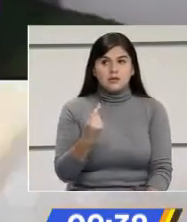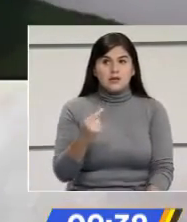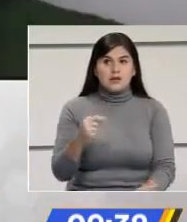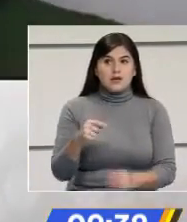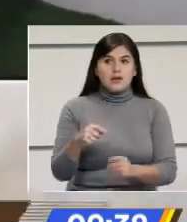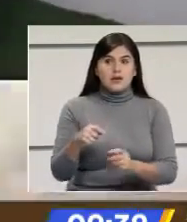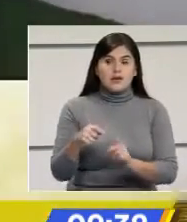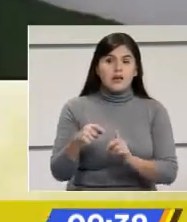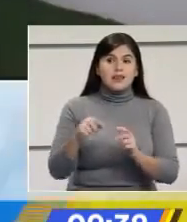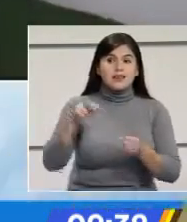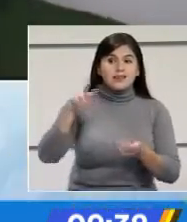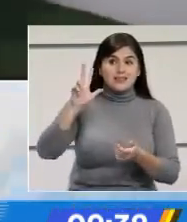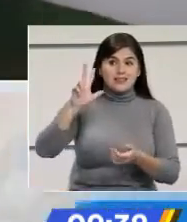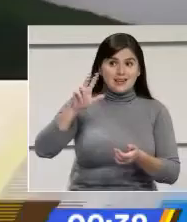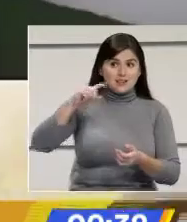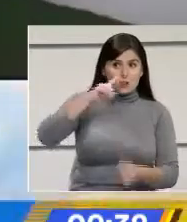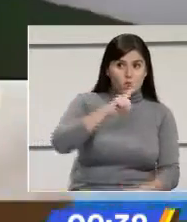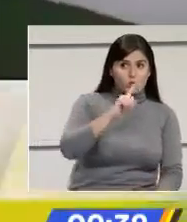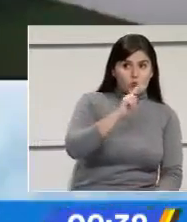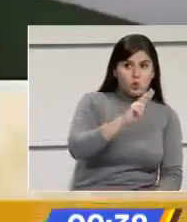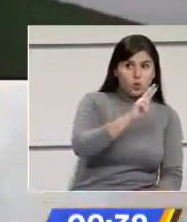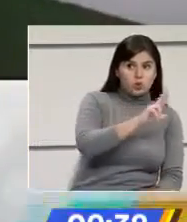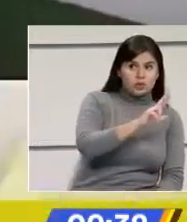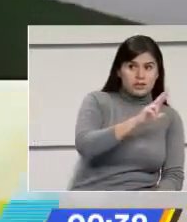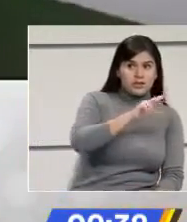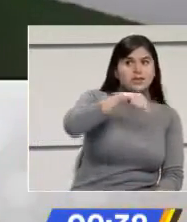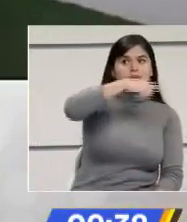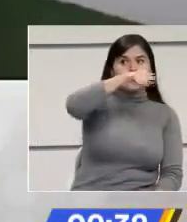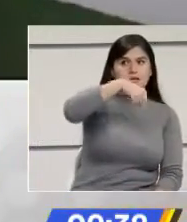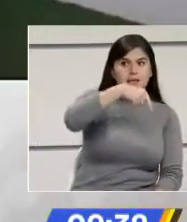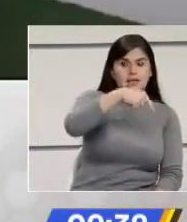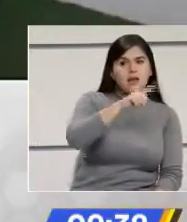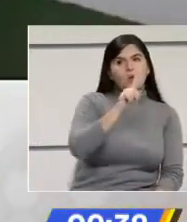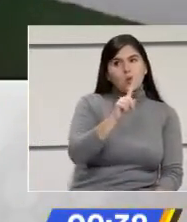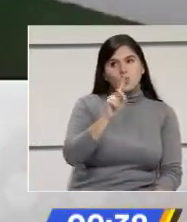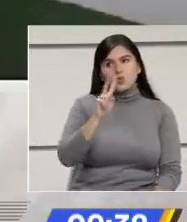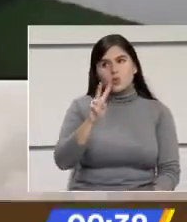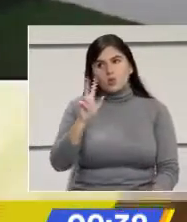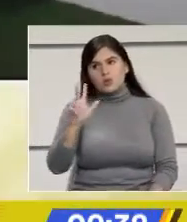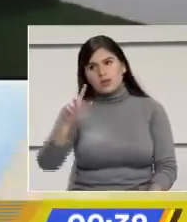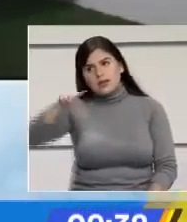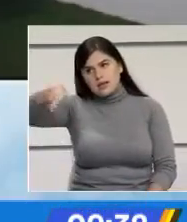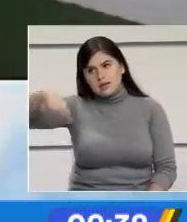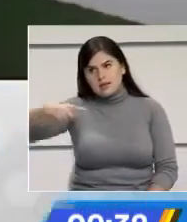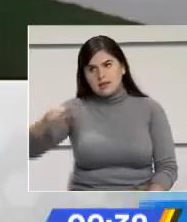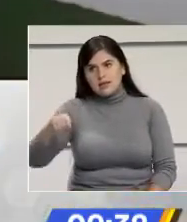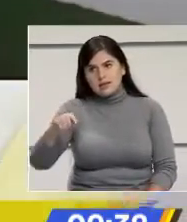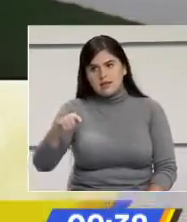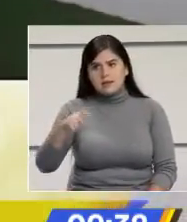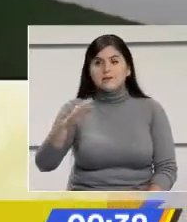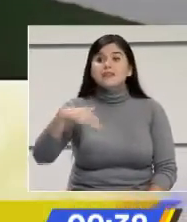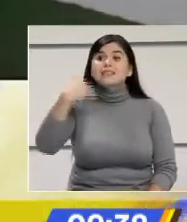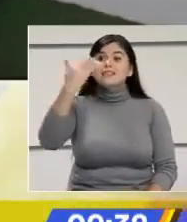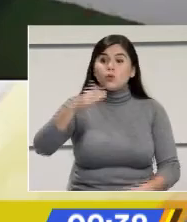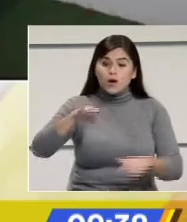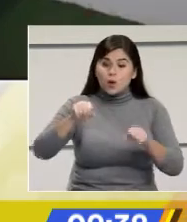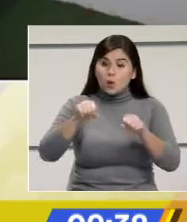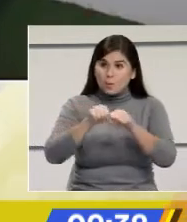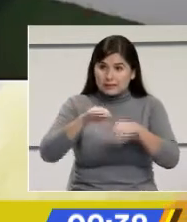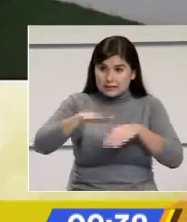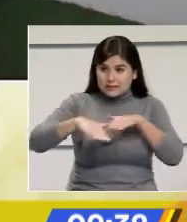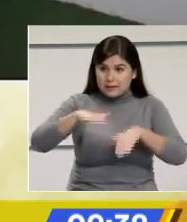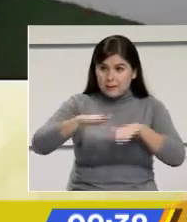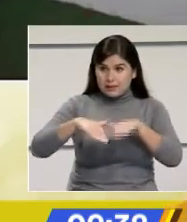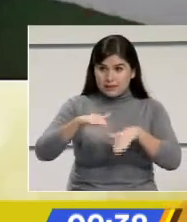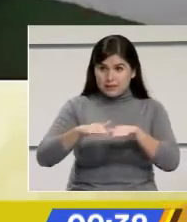círculo, tres pasos y giro. Y luego viene como un zapateo. La pareja, si